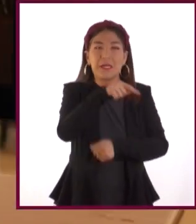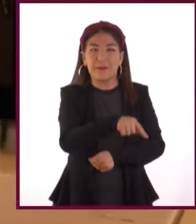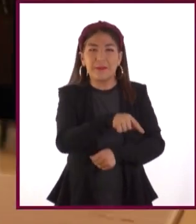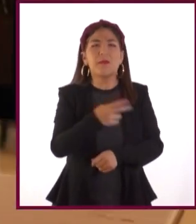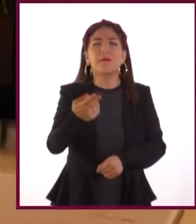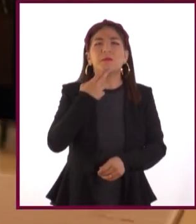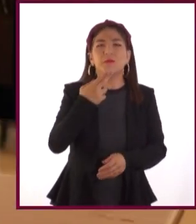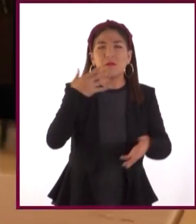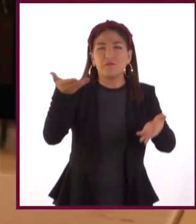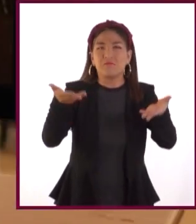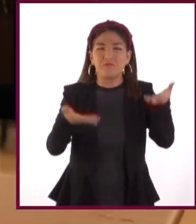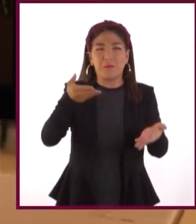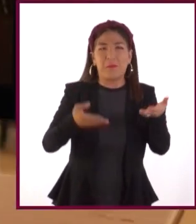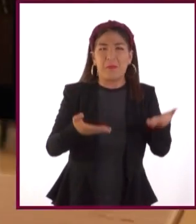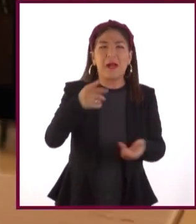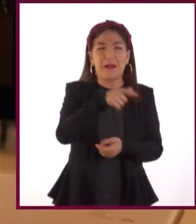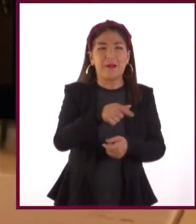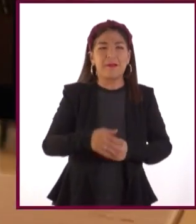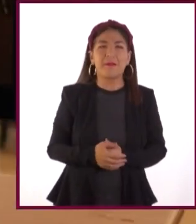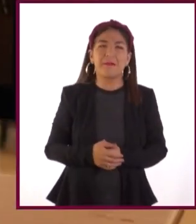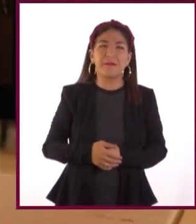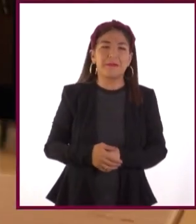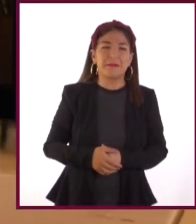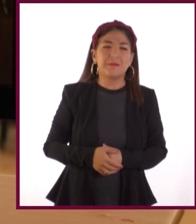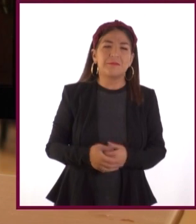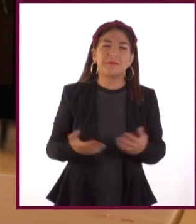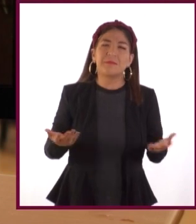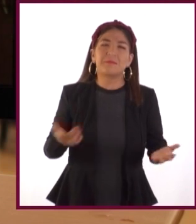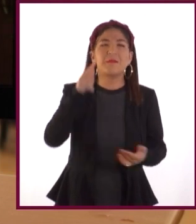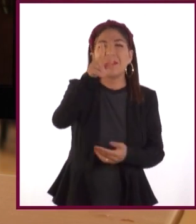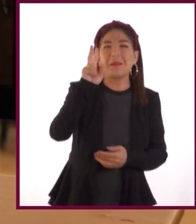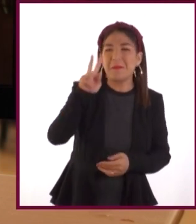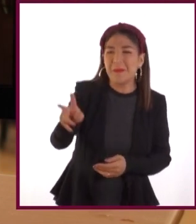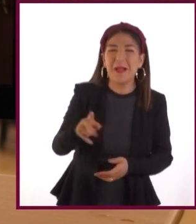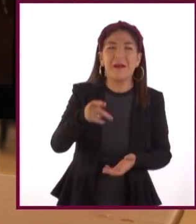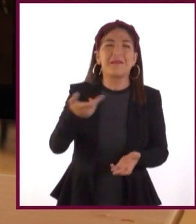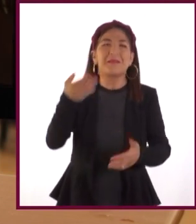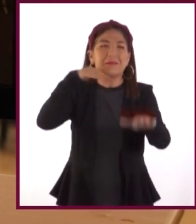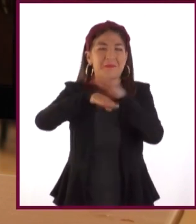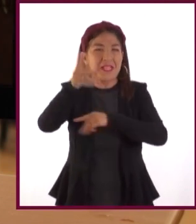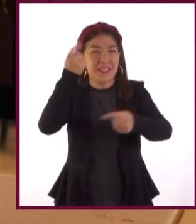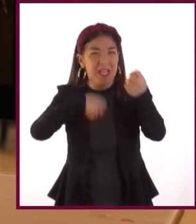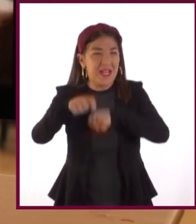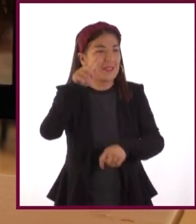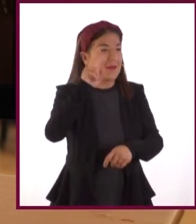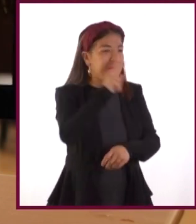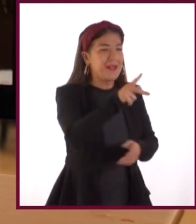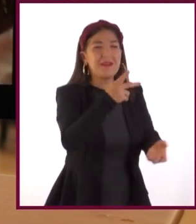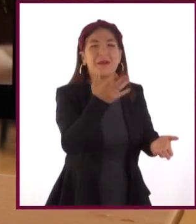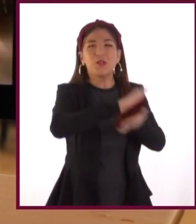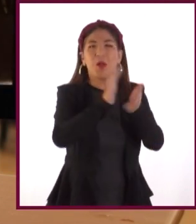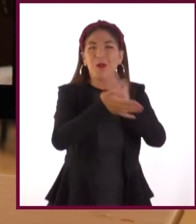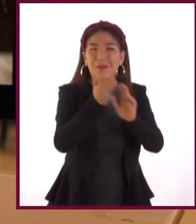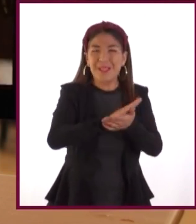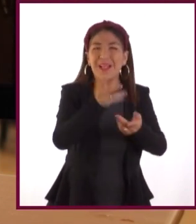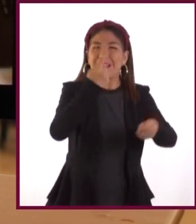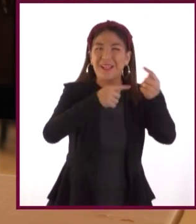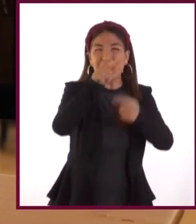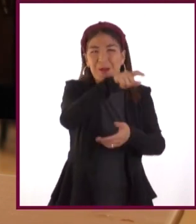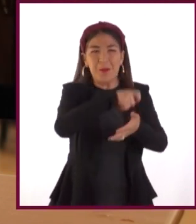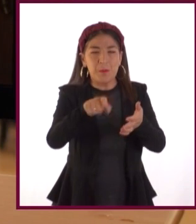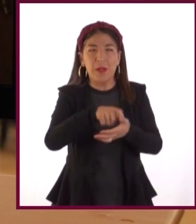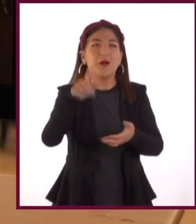compara una medición que ya está bien estandarizada con algo que desconozco. Y en base a esa comparación yo puedo establecer en realidad